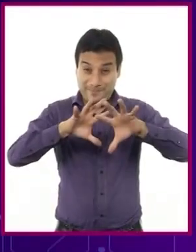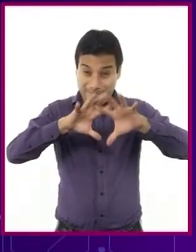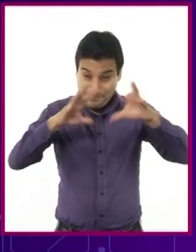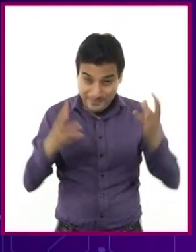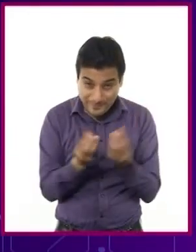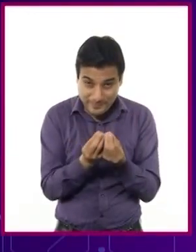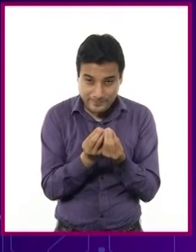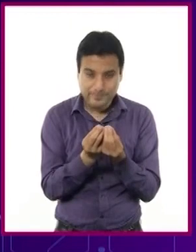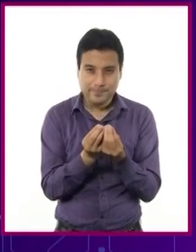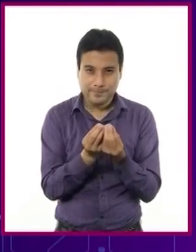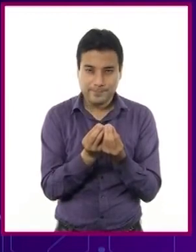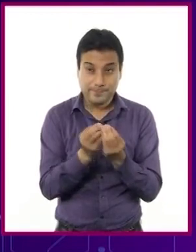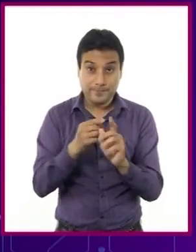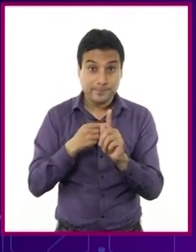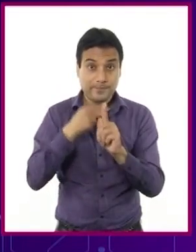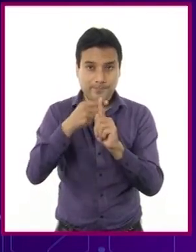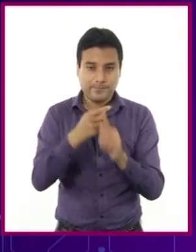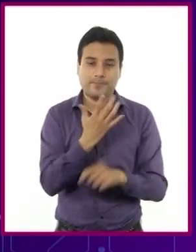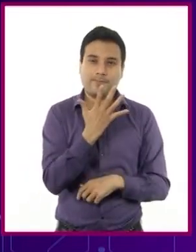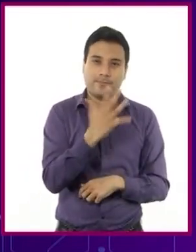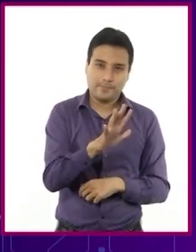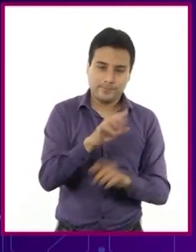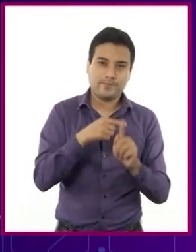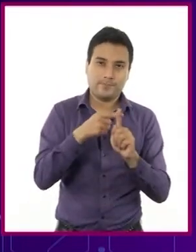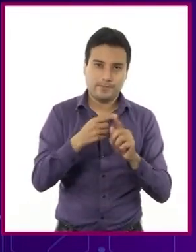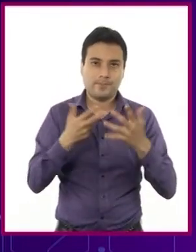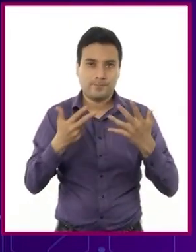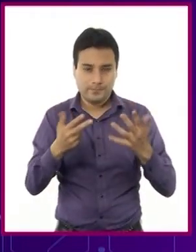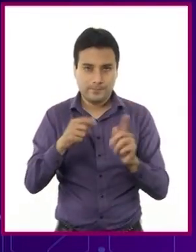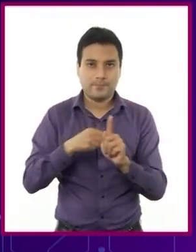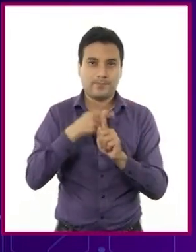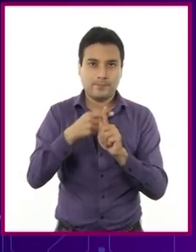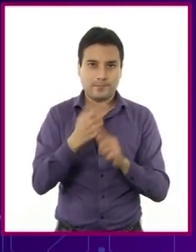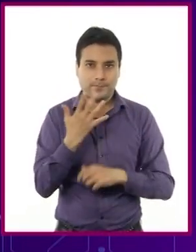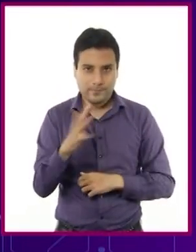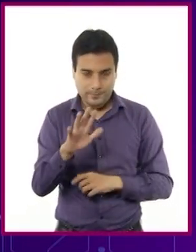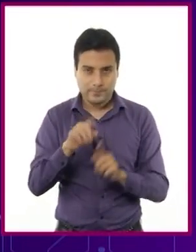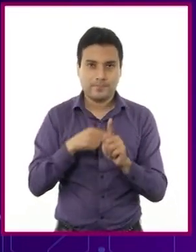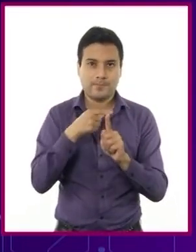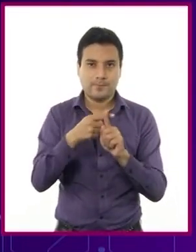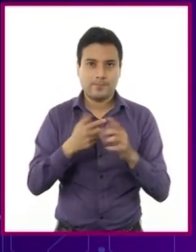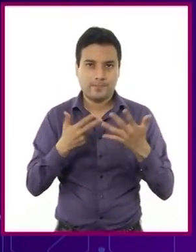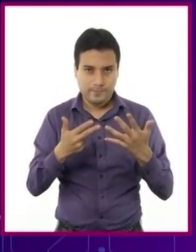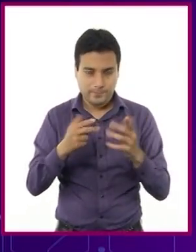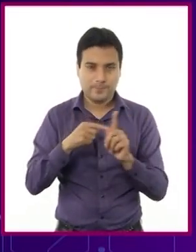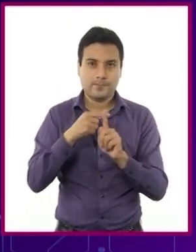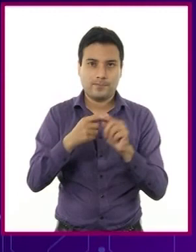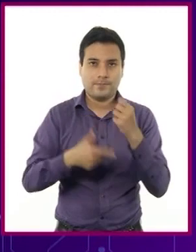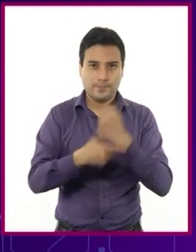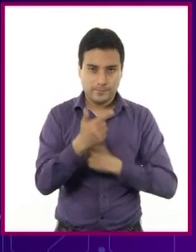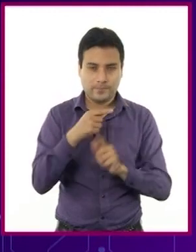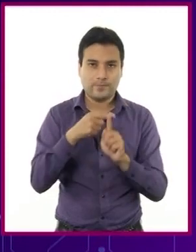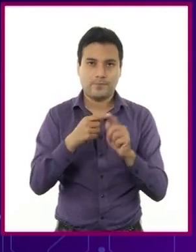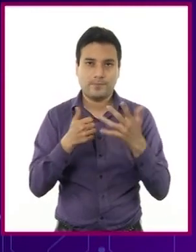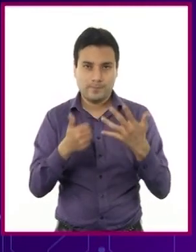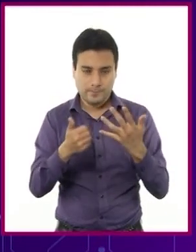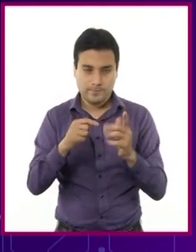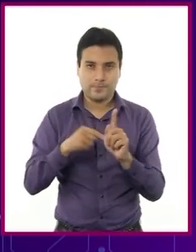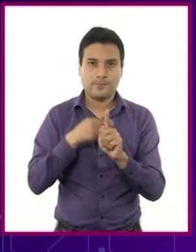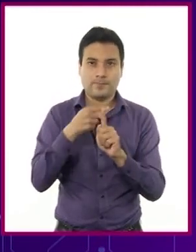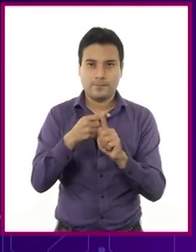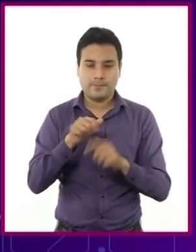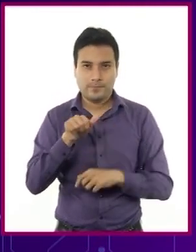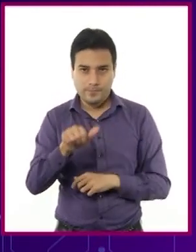datos, es decir, 10 más 8 más 10 más 8 más 12 más 6